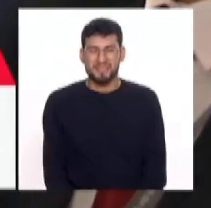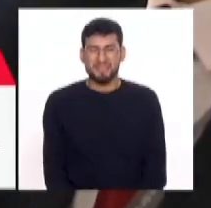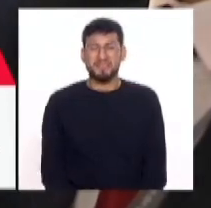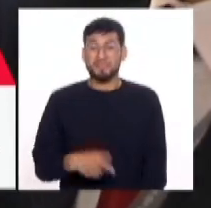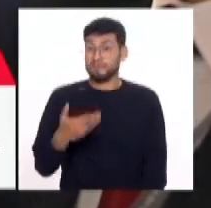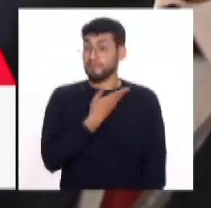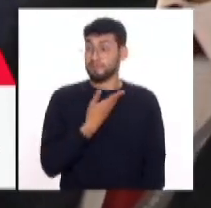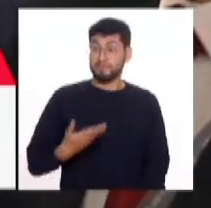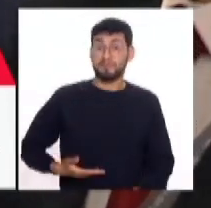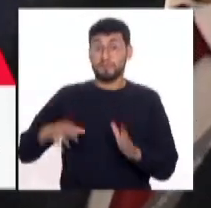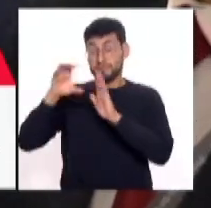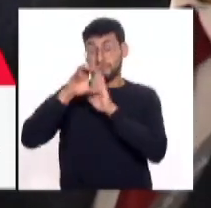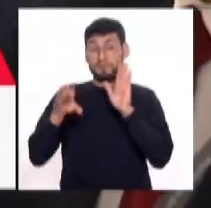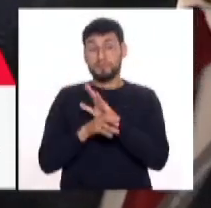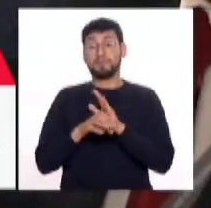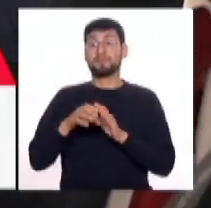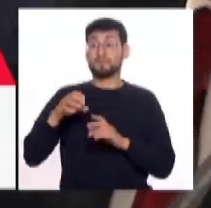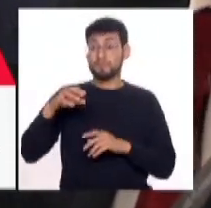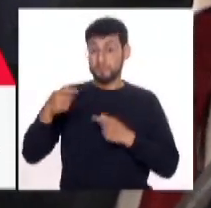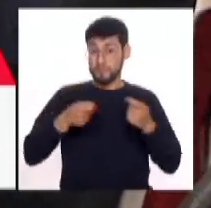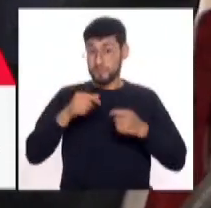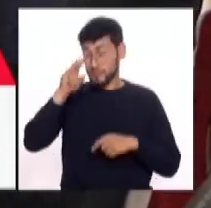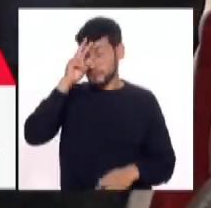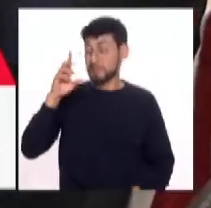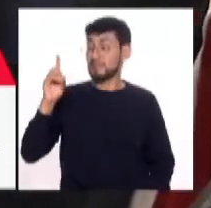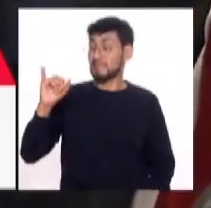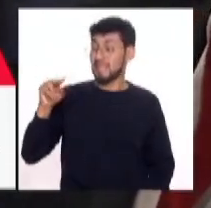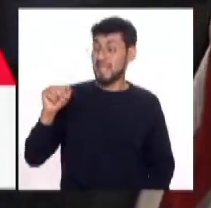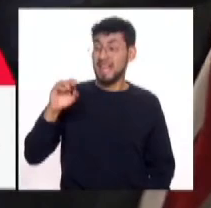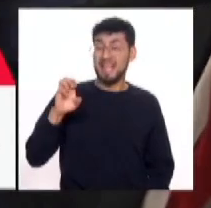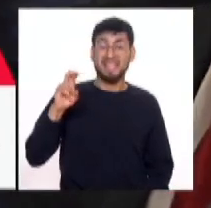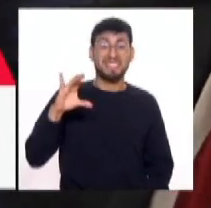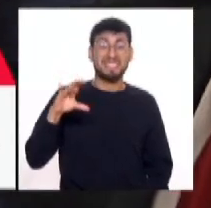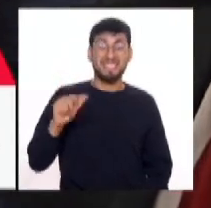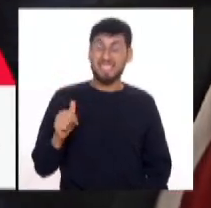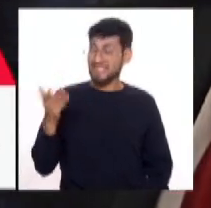de la República, Dina Ercilia Boluarte Segarra.